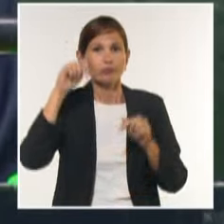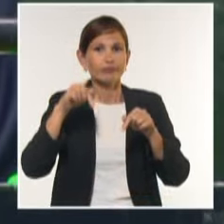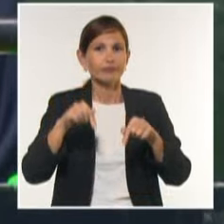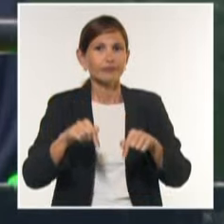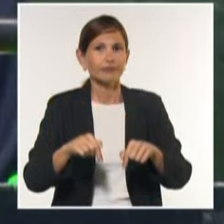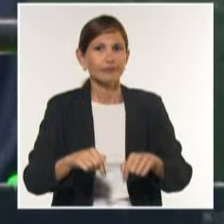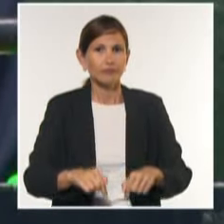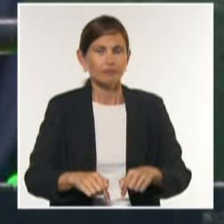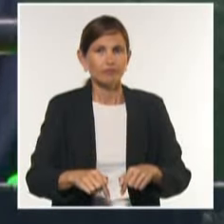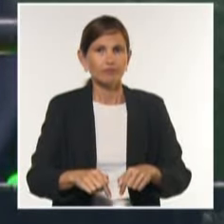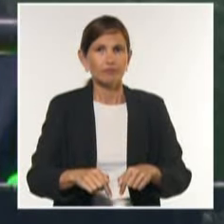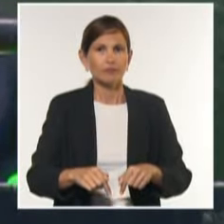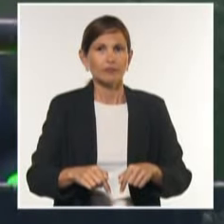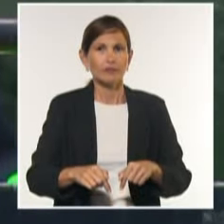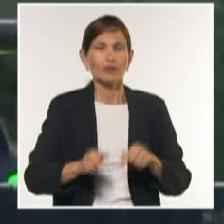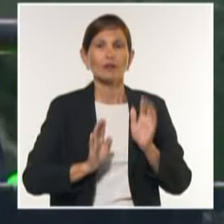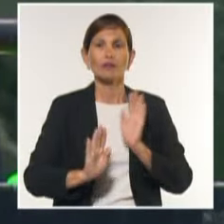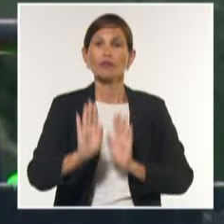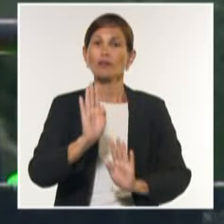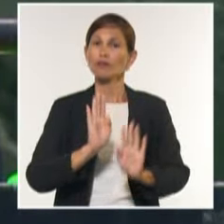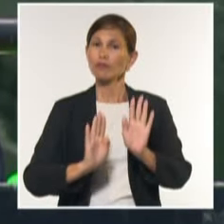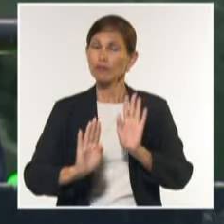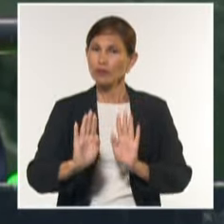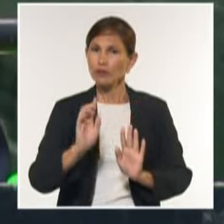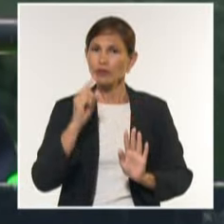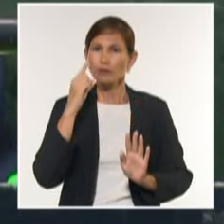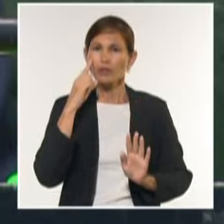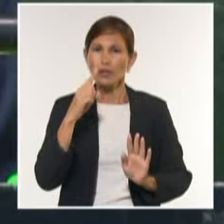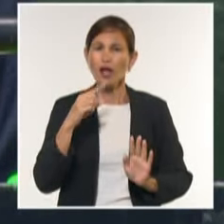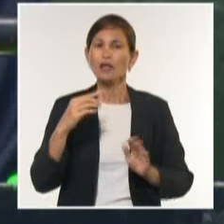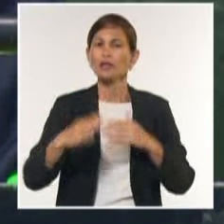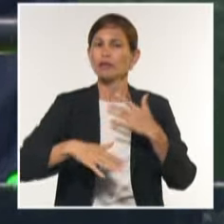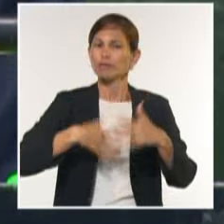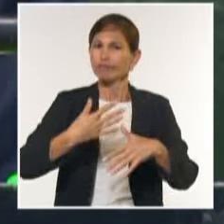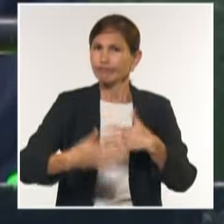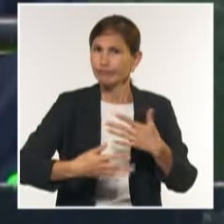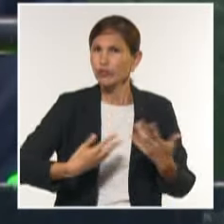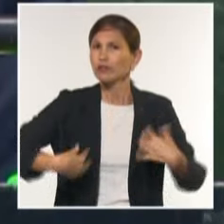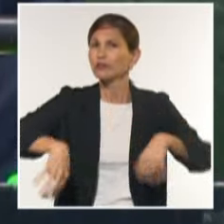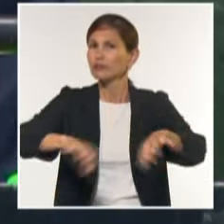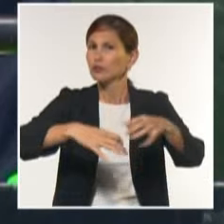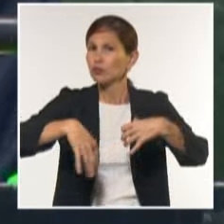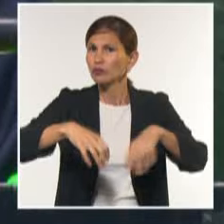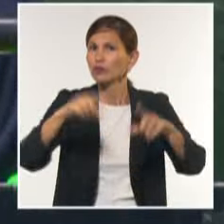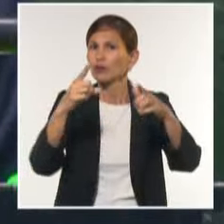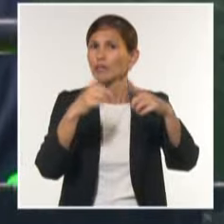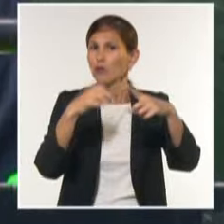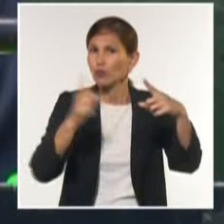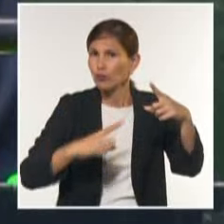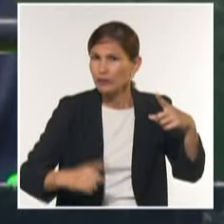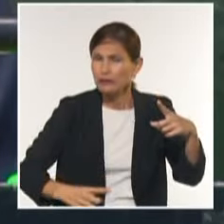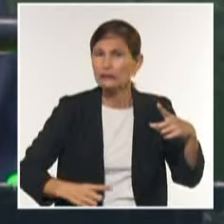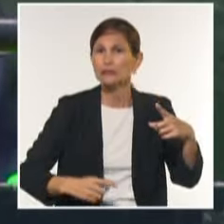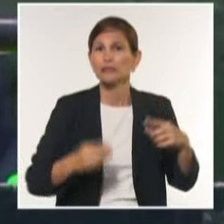cortes prolongados y diarios del servicio eléctrico, dificultades para costear los